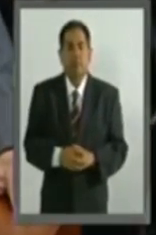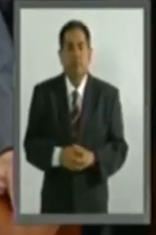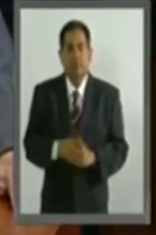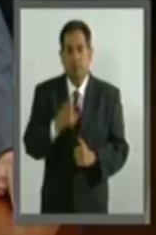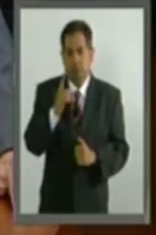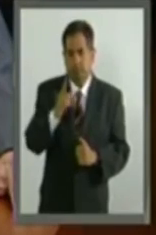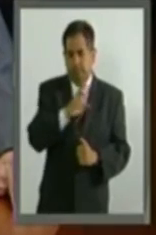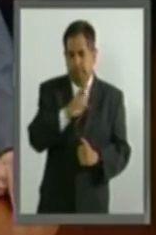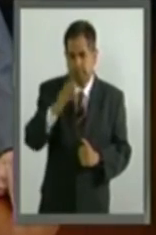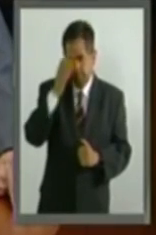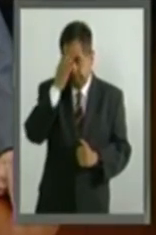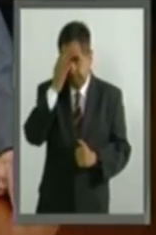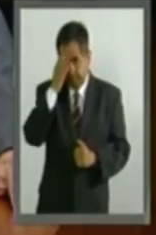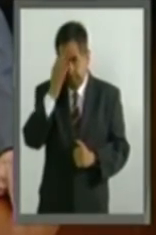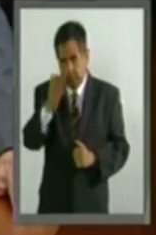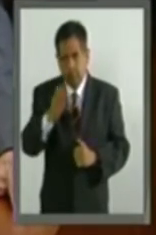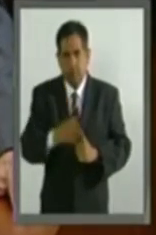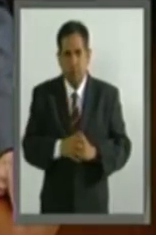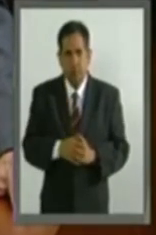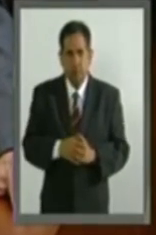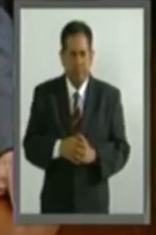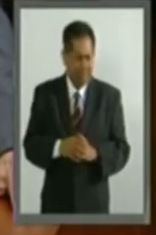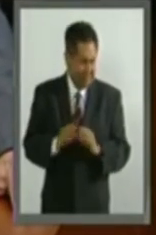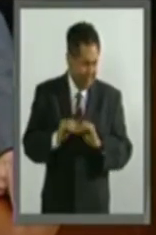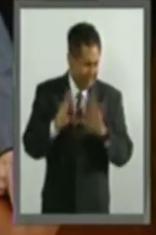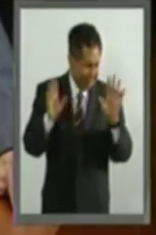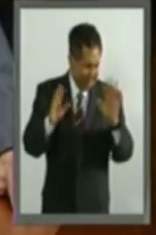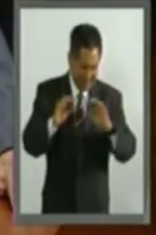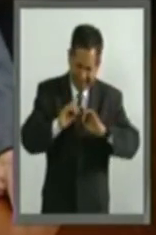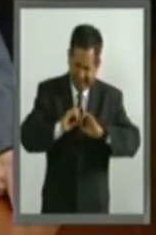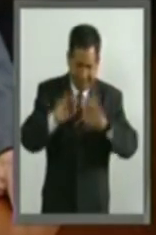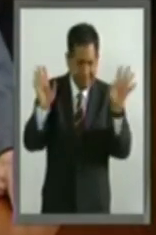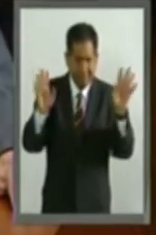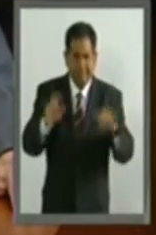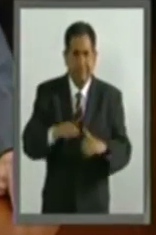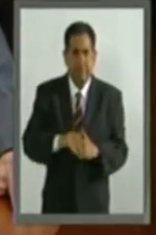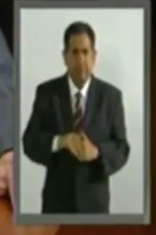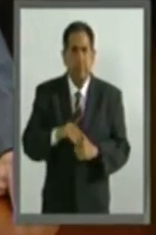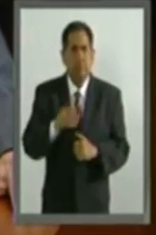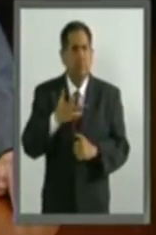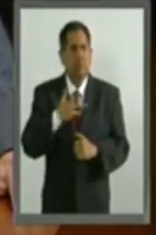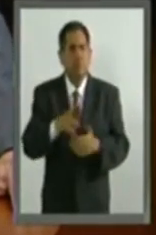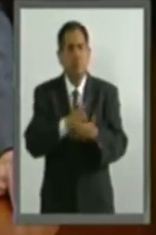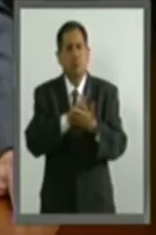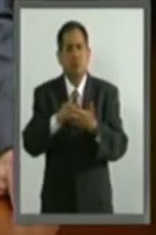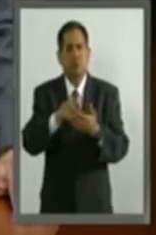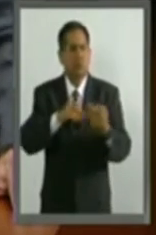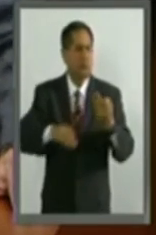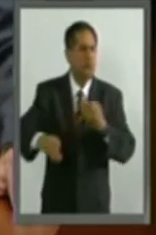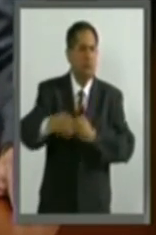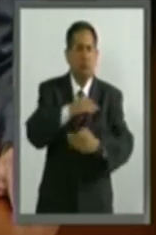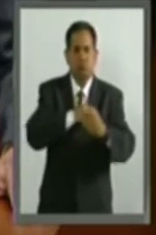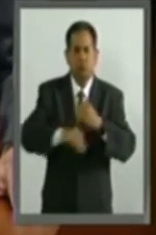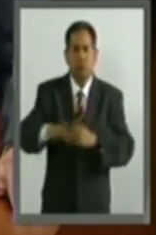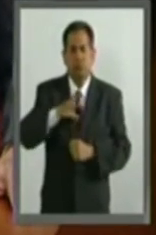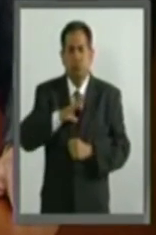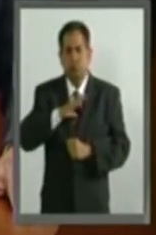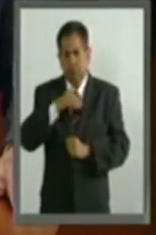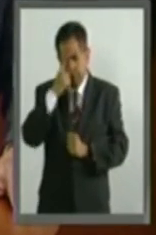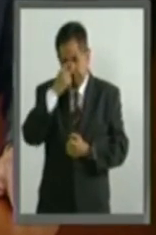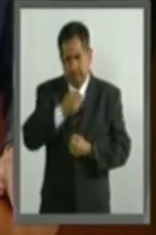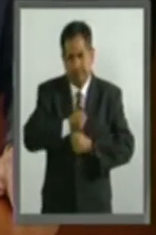Reconozco sin límites el derecho que todos tenemos a